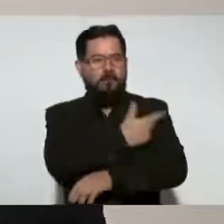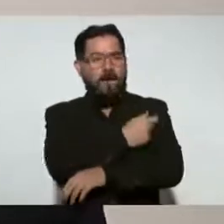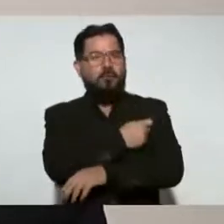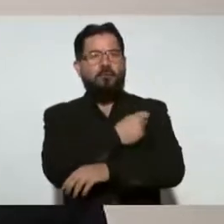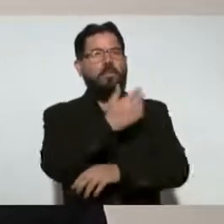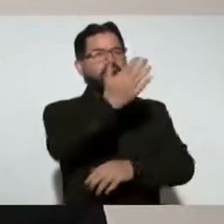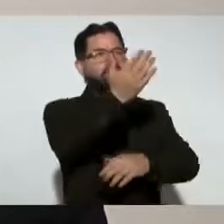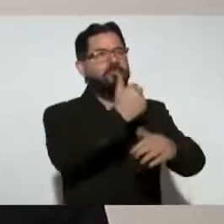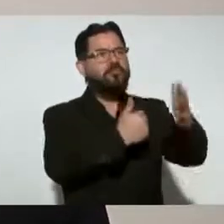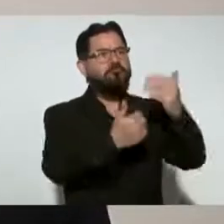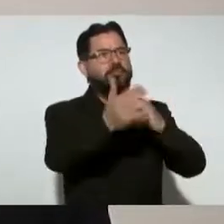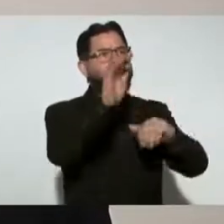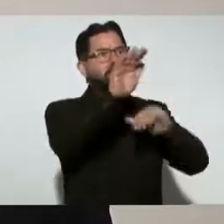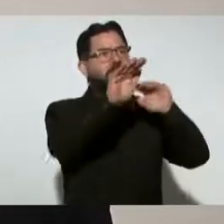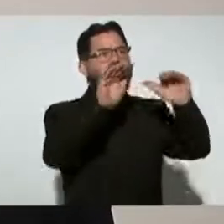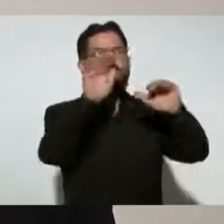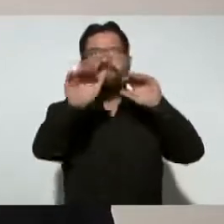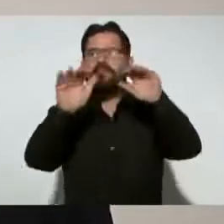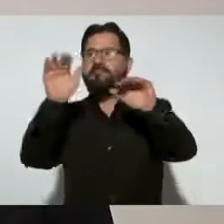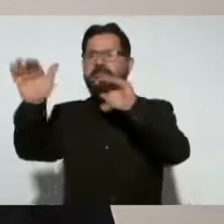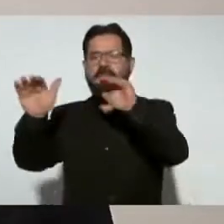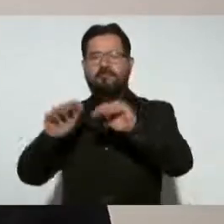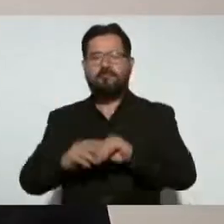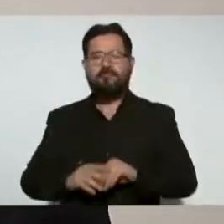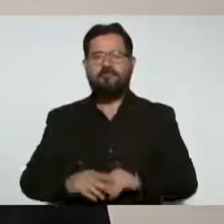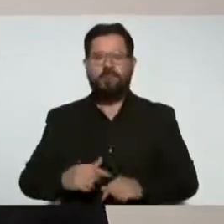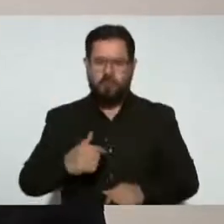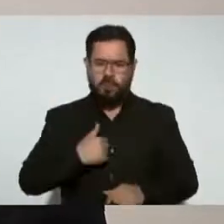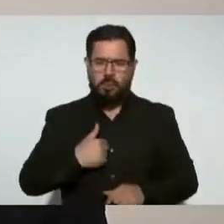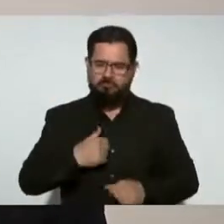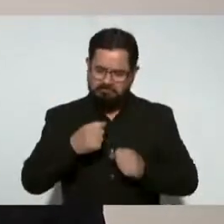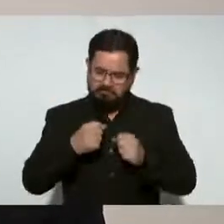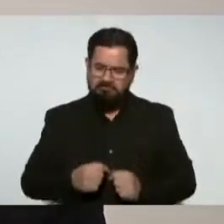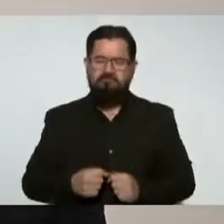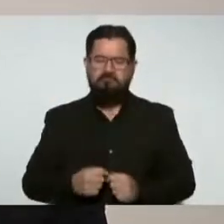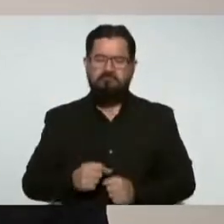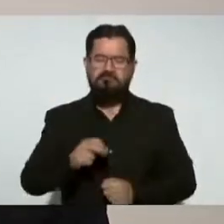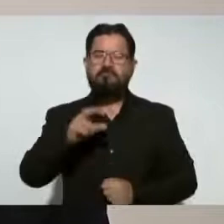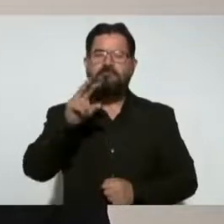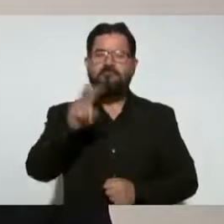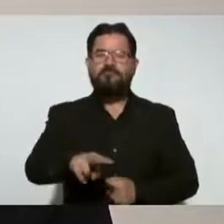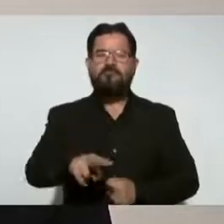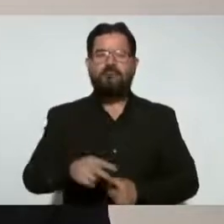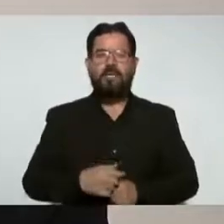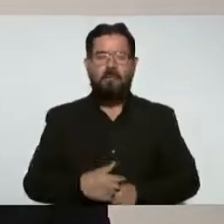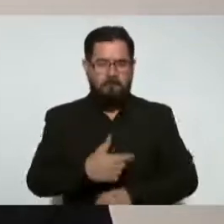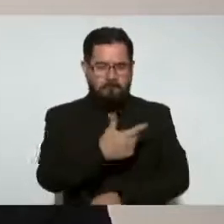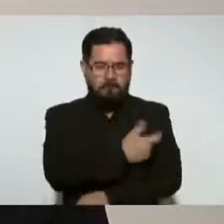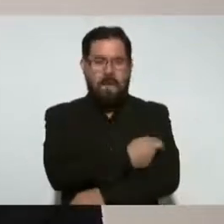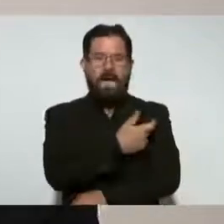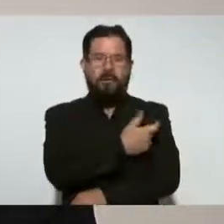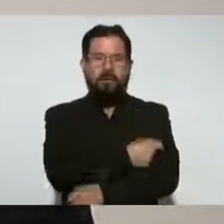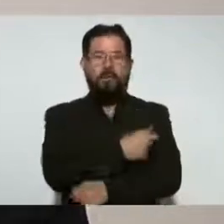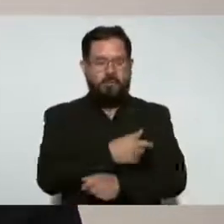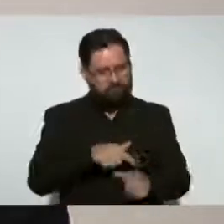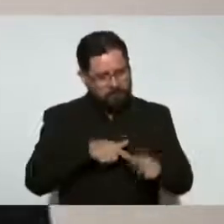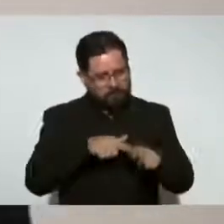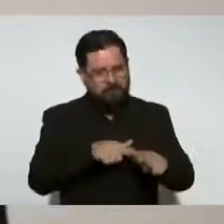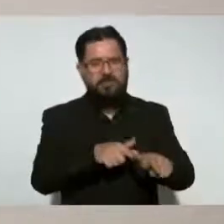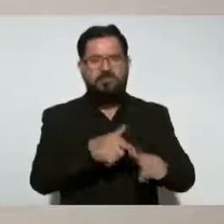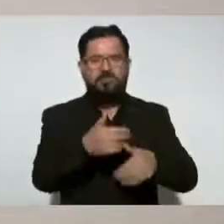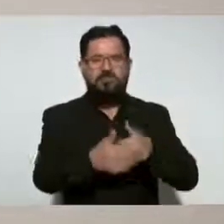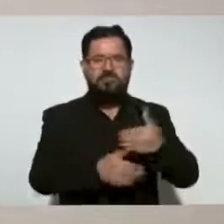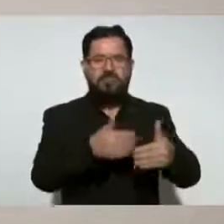seguro que ya no vamos a dejar de vacunar, es decir, no nos va a faltar